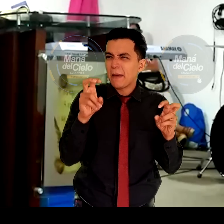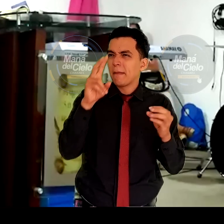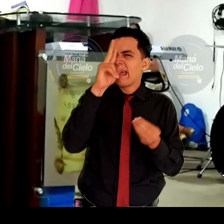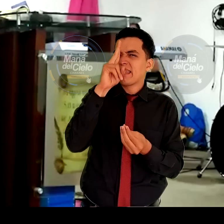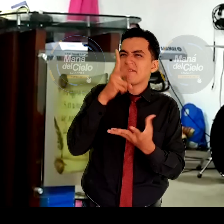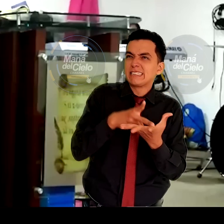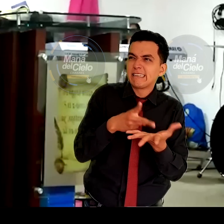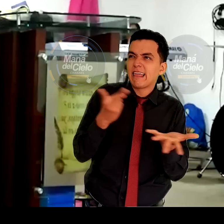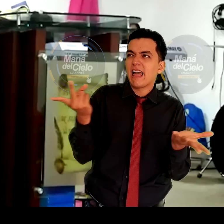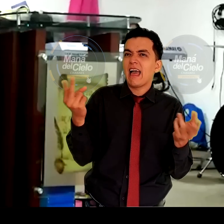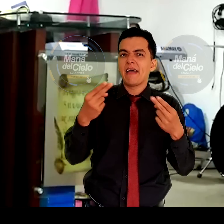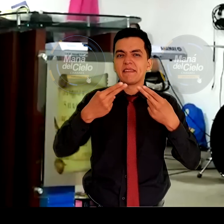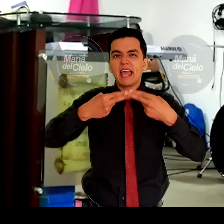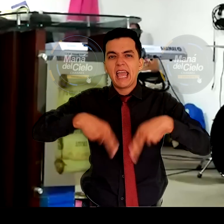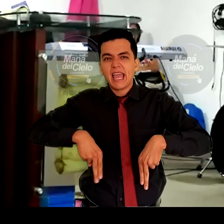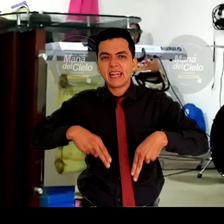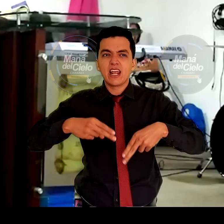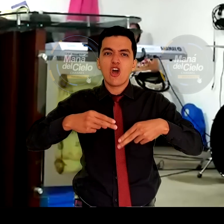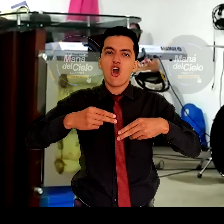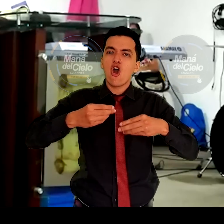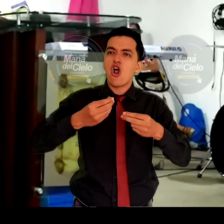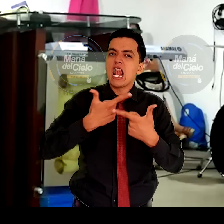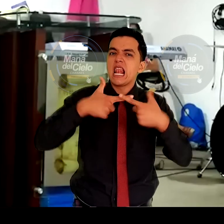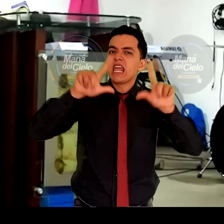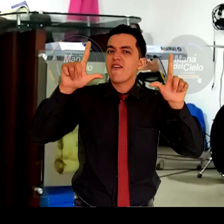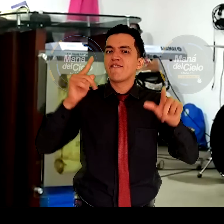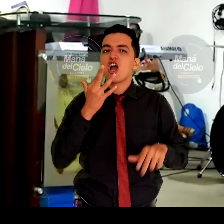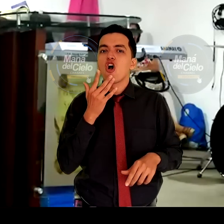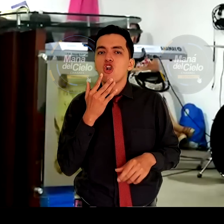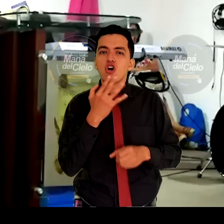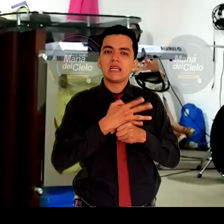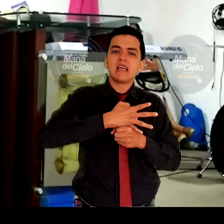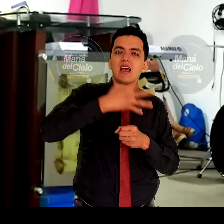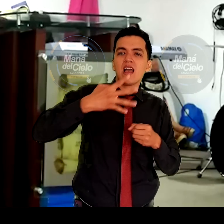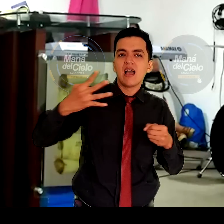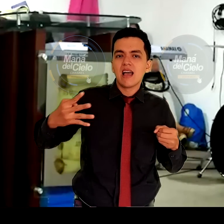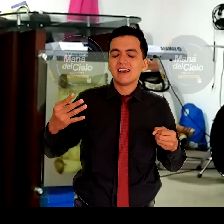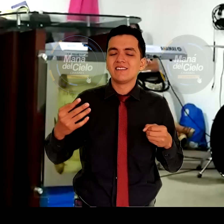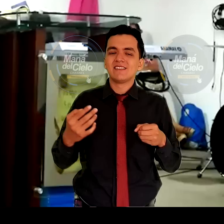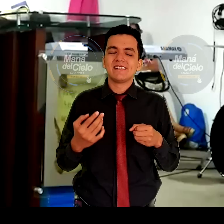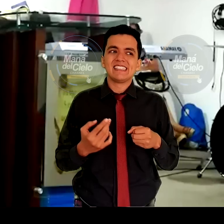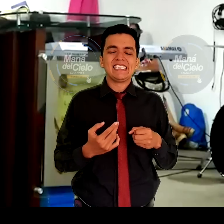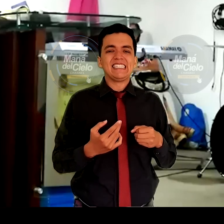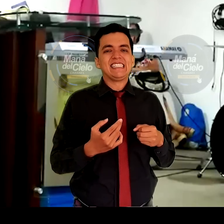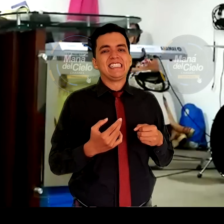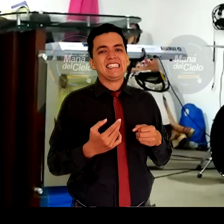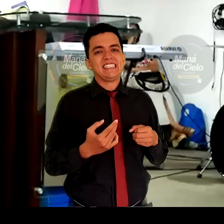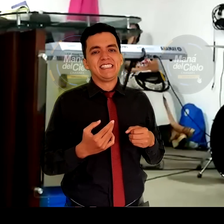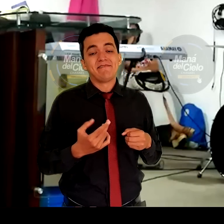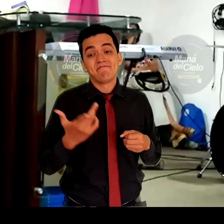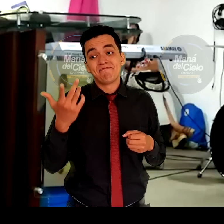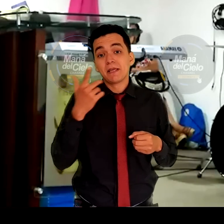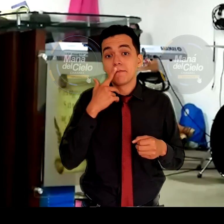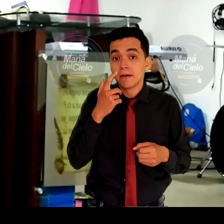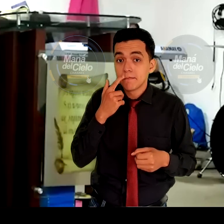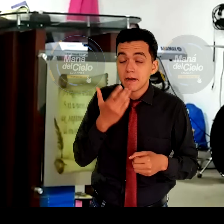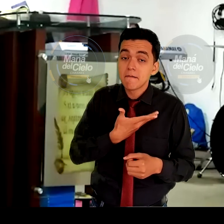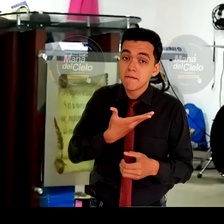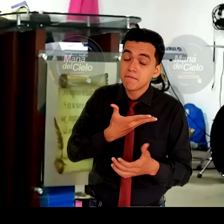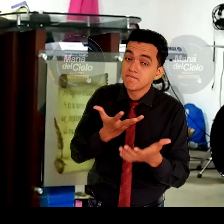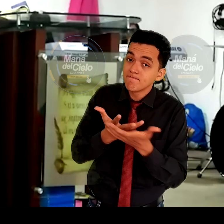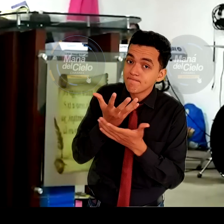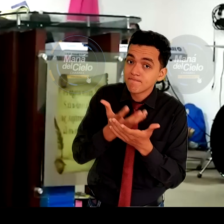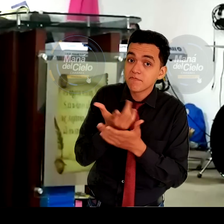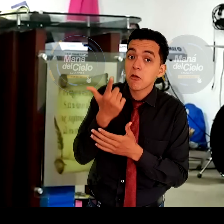libre derecho a la personalidad, que cada quien viva como quiera, y escuchen papás, tengamos los conceptos claros y con el respeto de